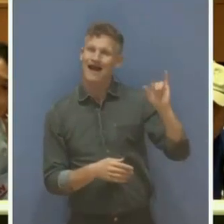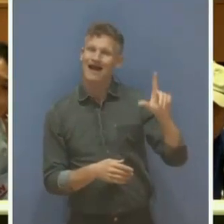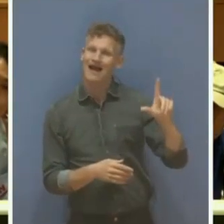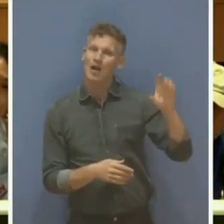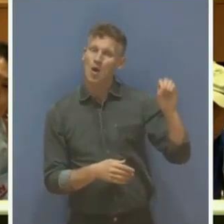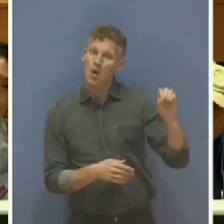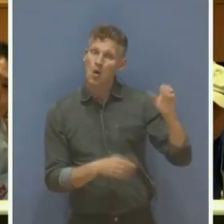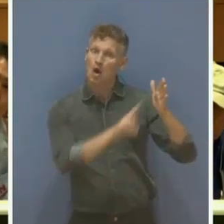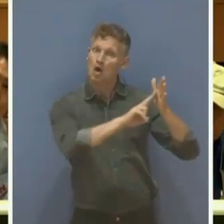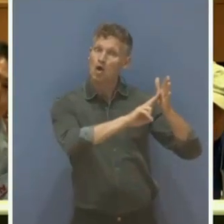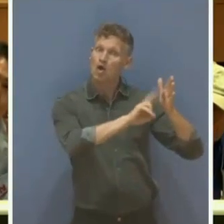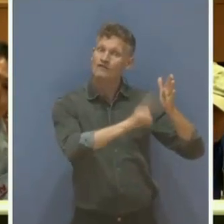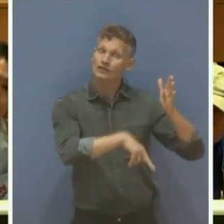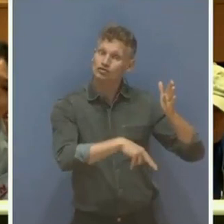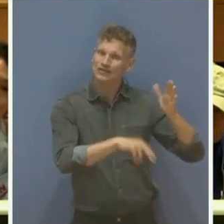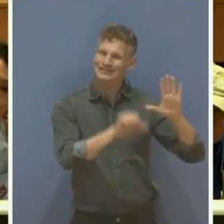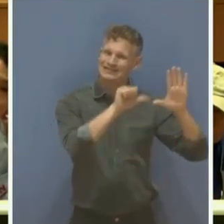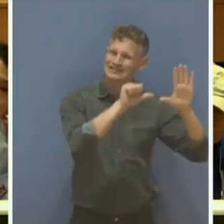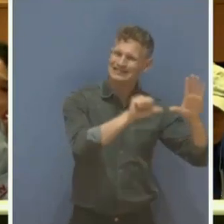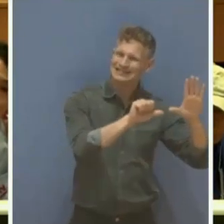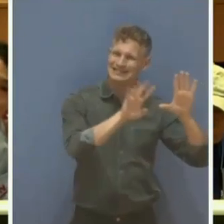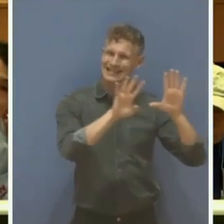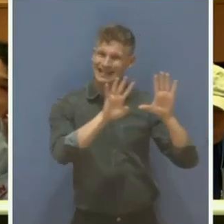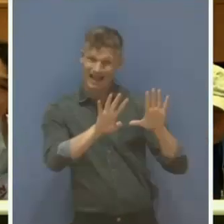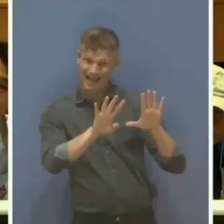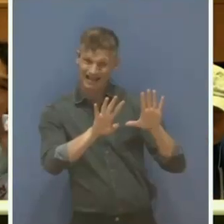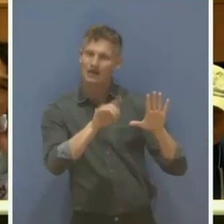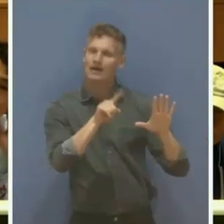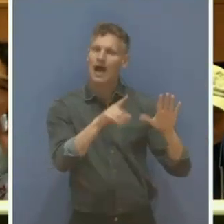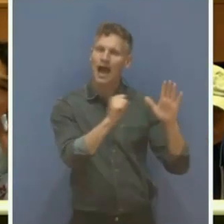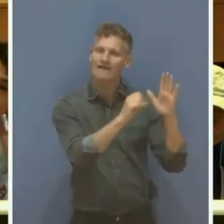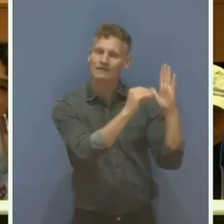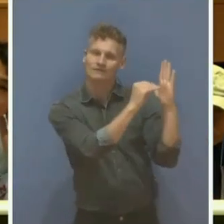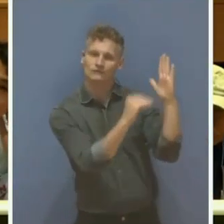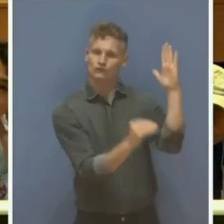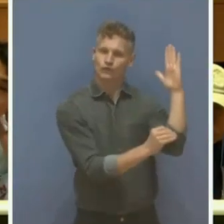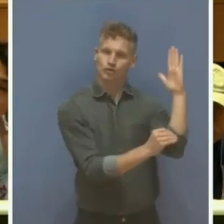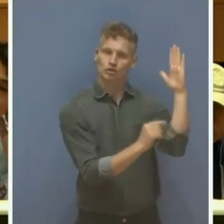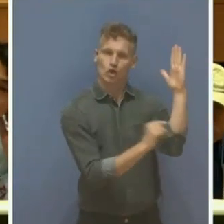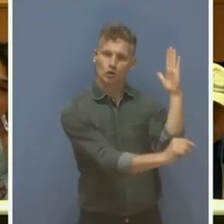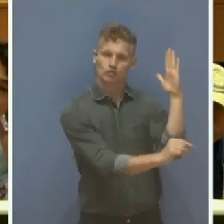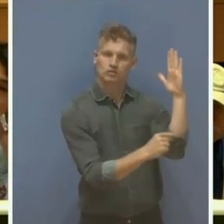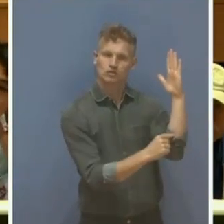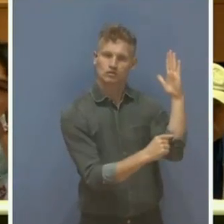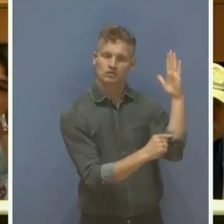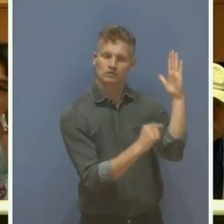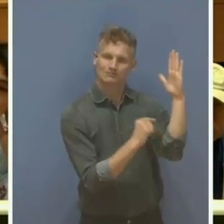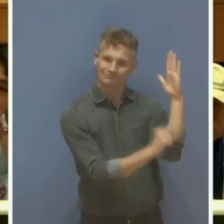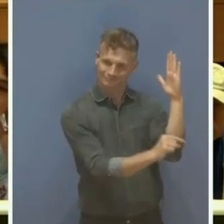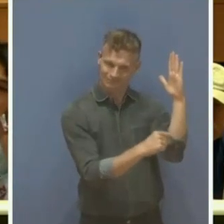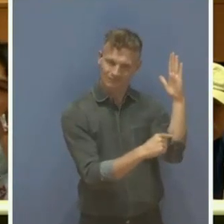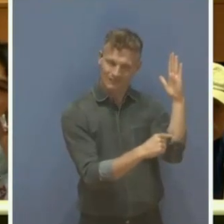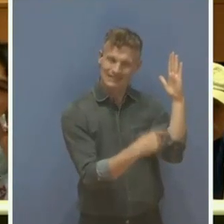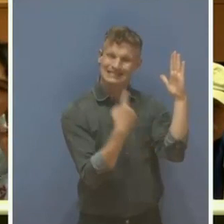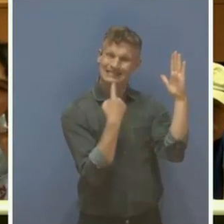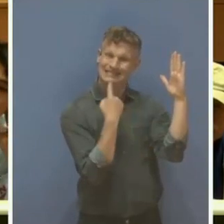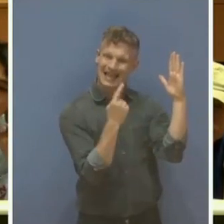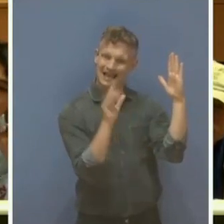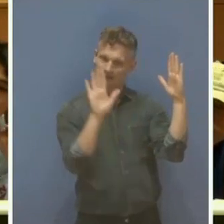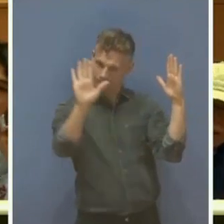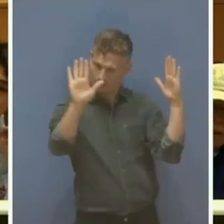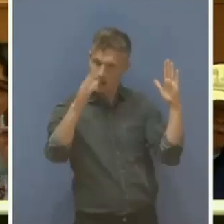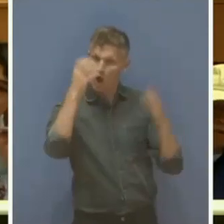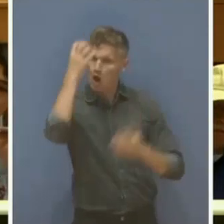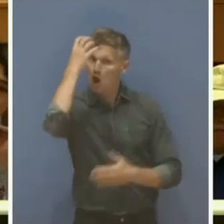derecho internacional, como en el caso del convenio, sino a nivel nacional, reconociendo que el Estado tiene margen para